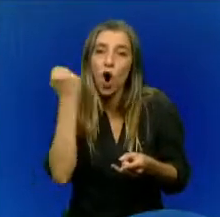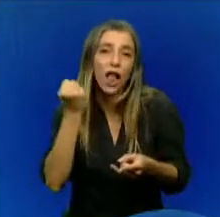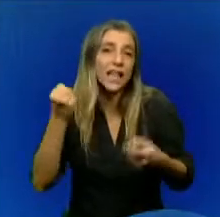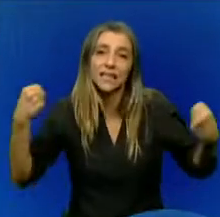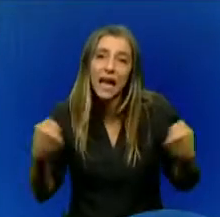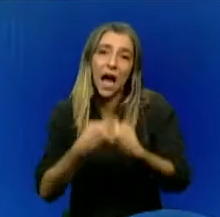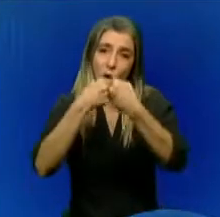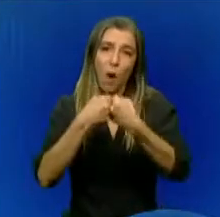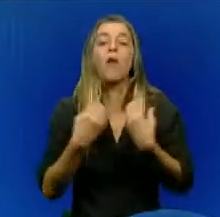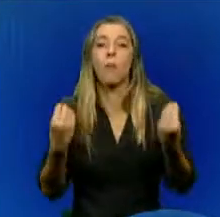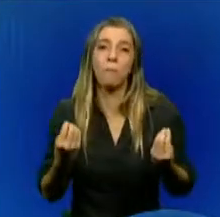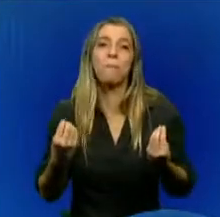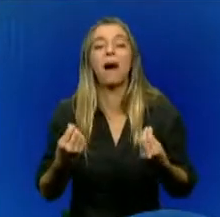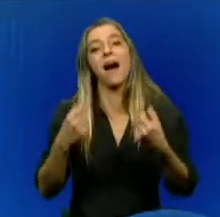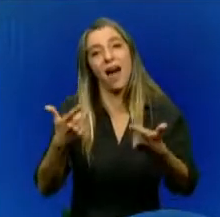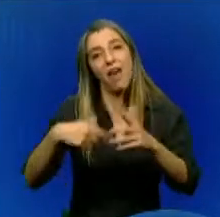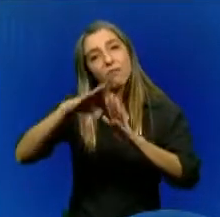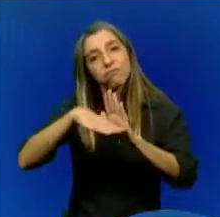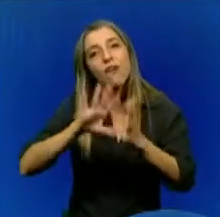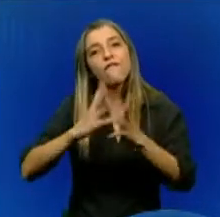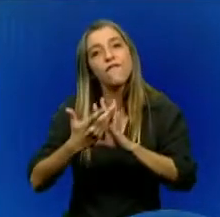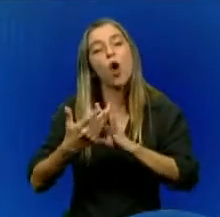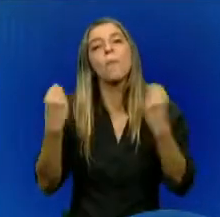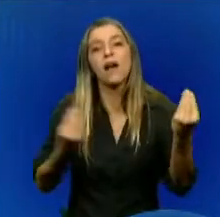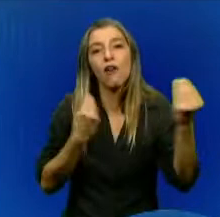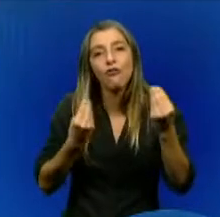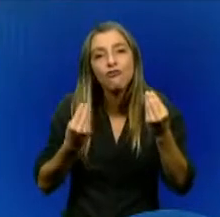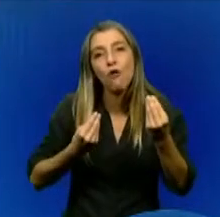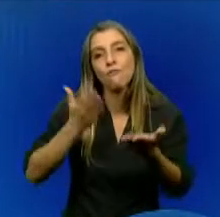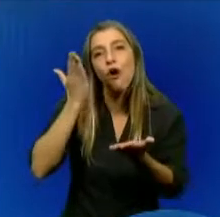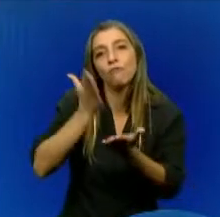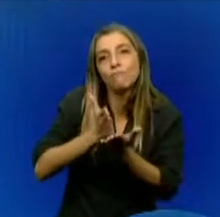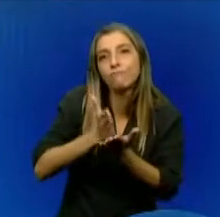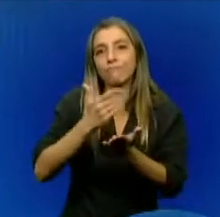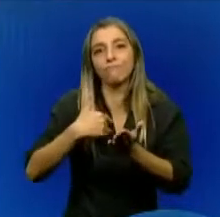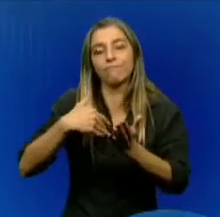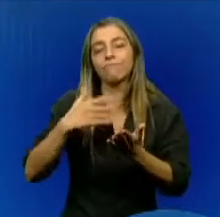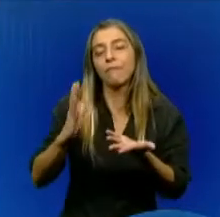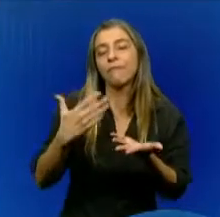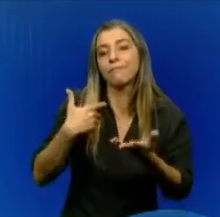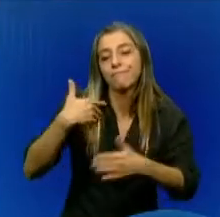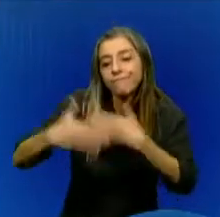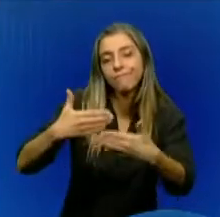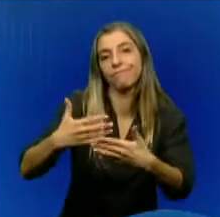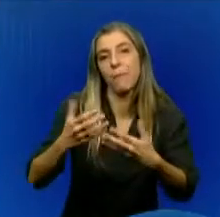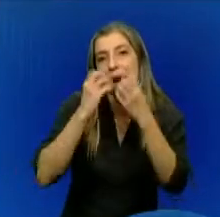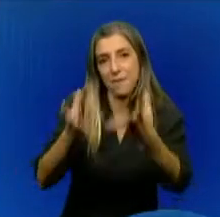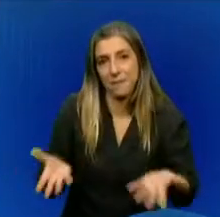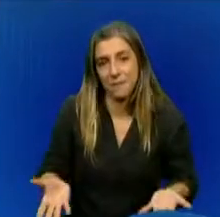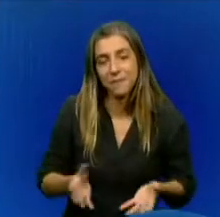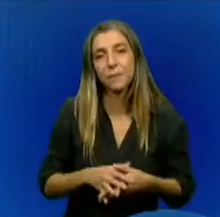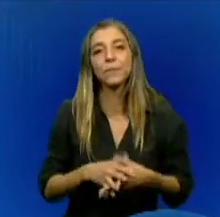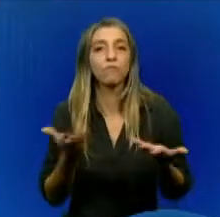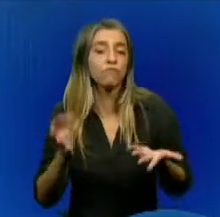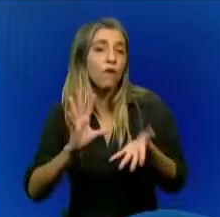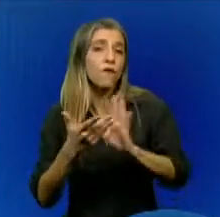celebro, se den también en los otros temas que hacen al tratamiento de la pandemia. Las sesiones remotas